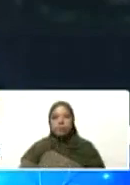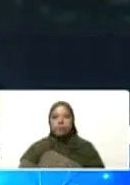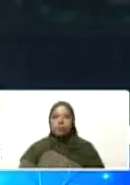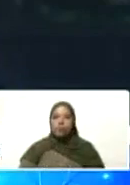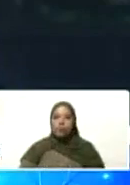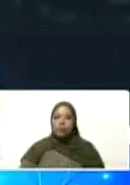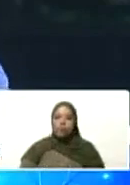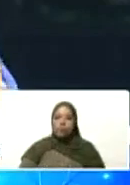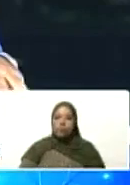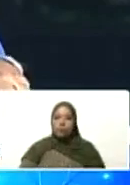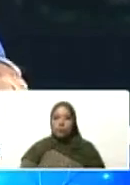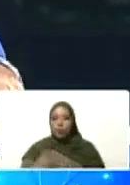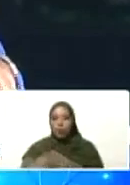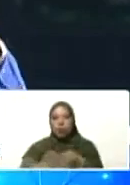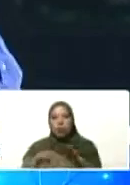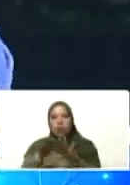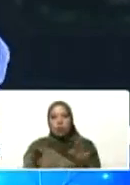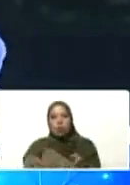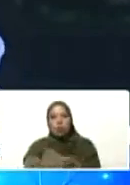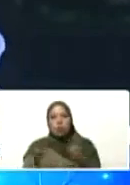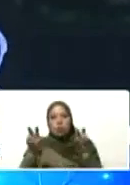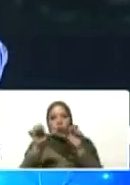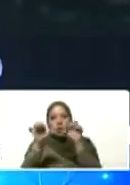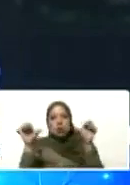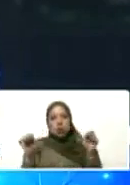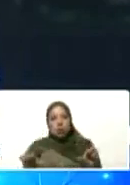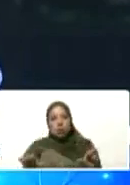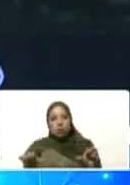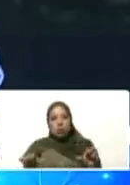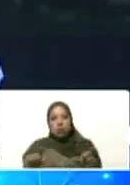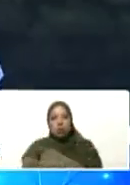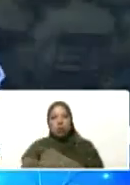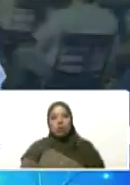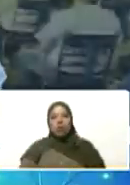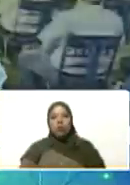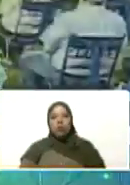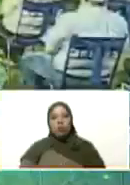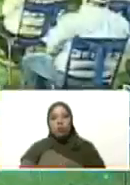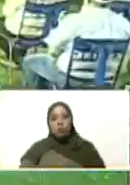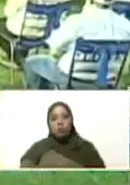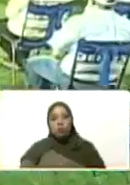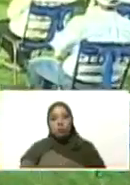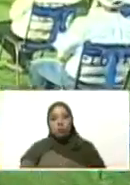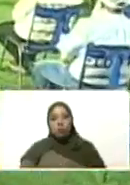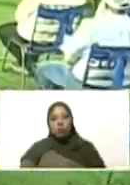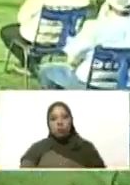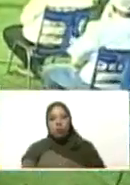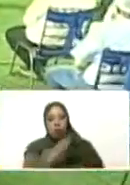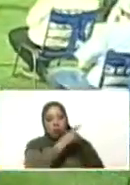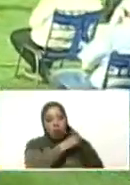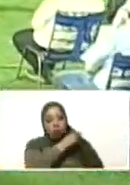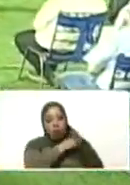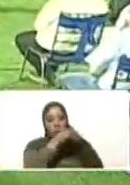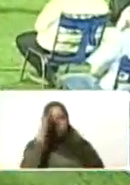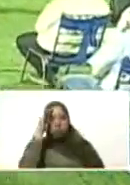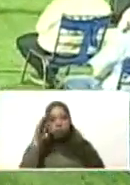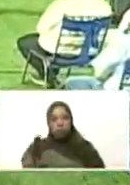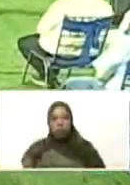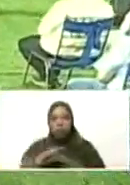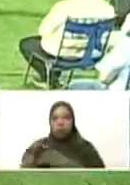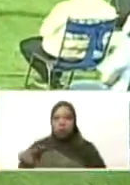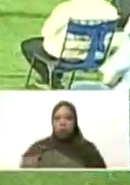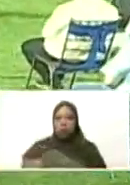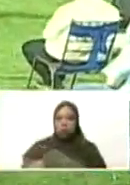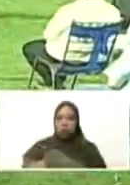la construcción de un nuevo modelo. Yo quisiera saludar a los jefes militares de nuestra